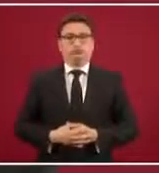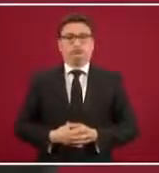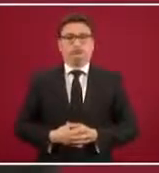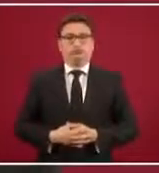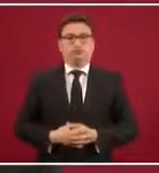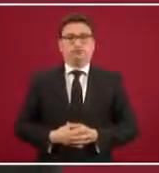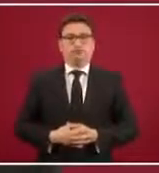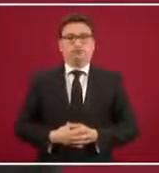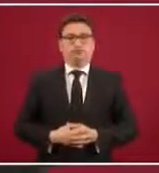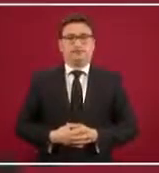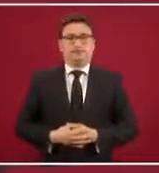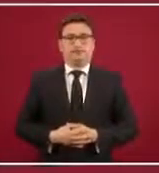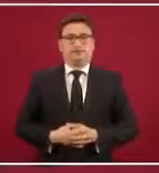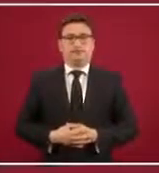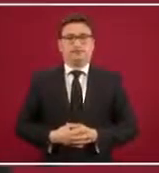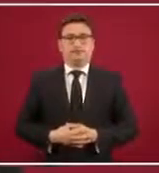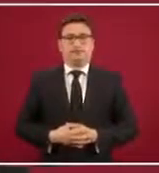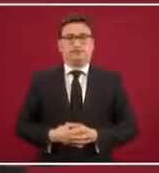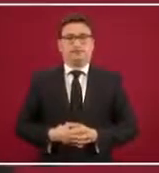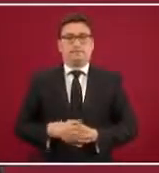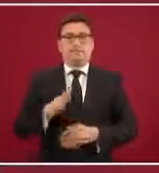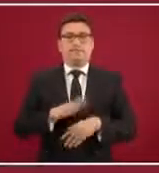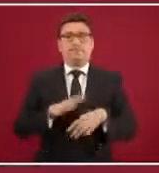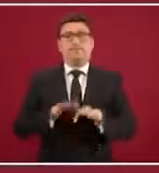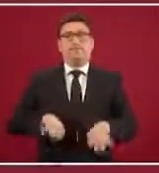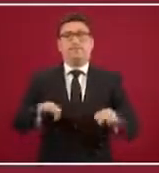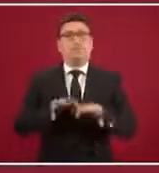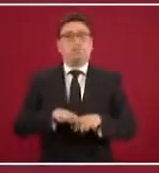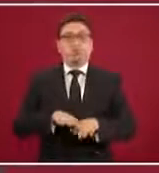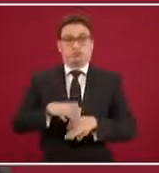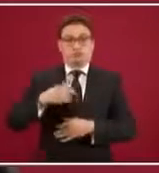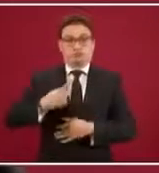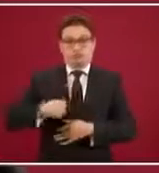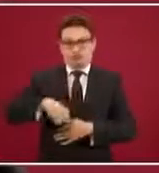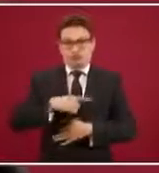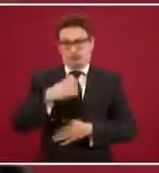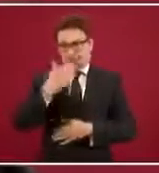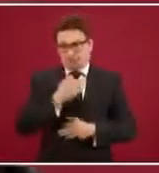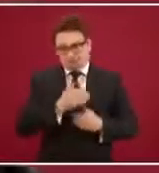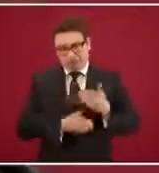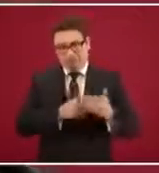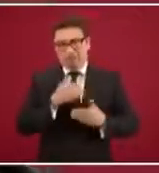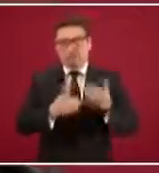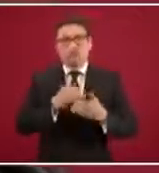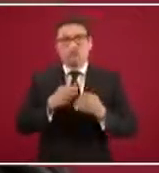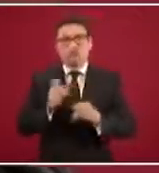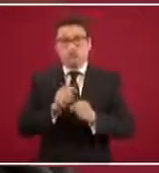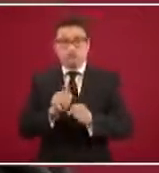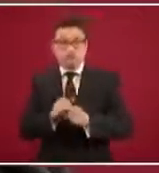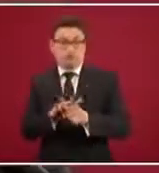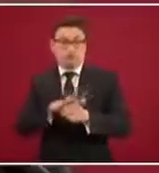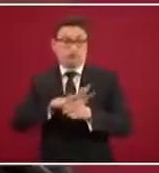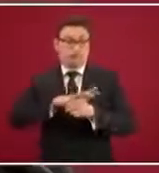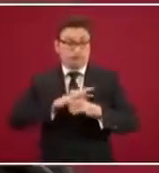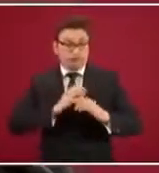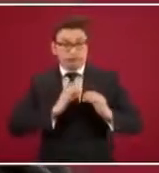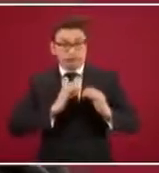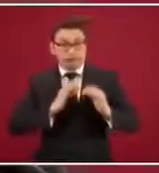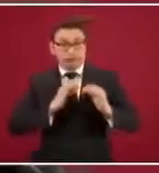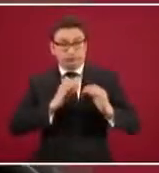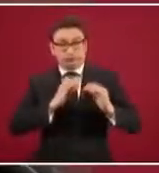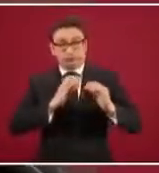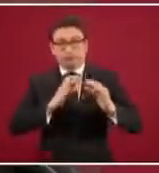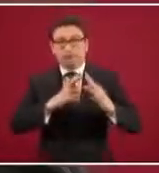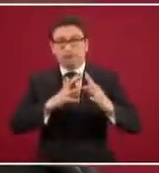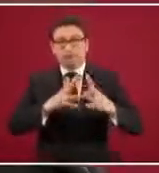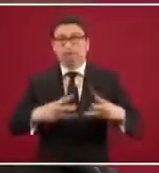Primero es que salgamos de la epidemia y lo vamos